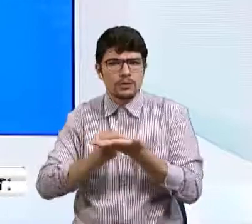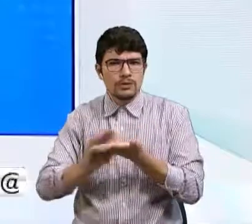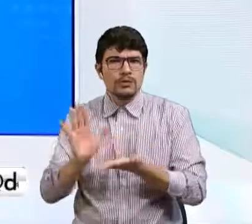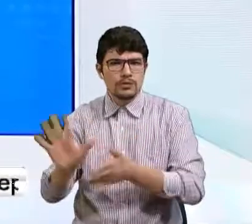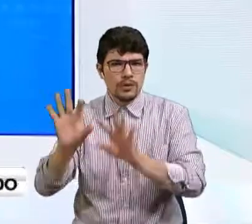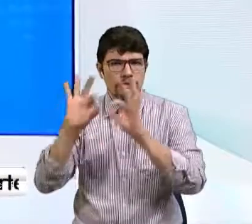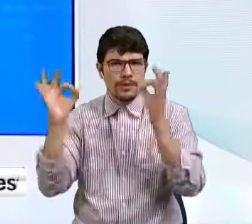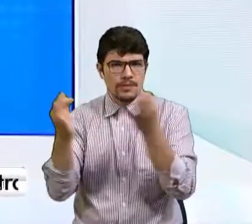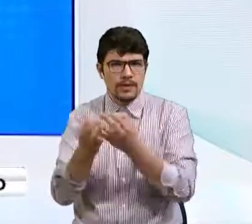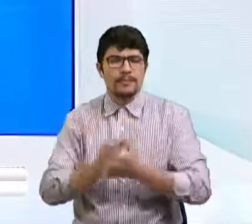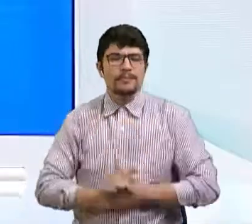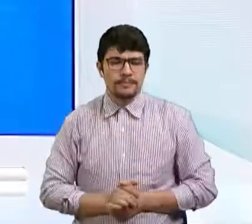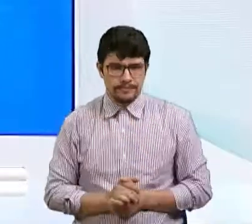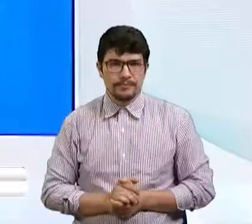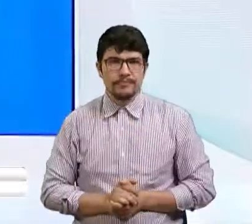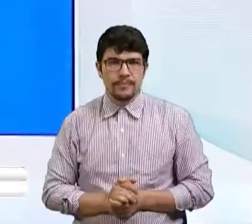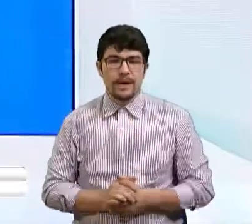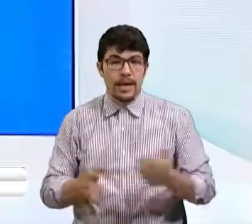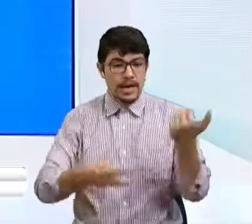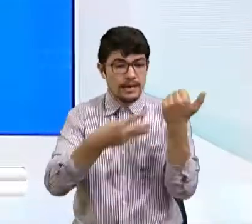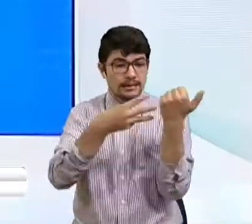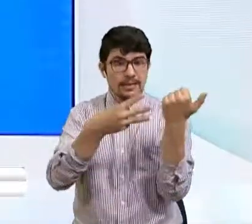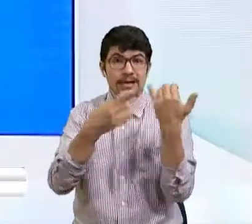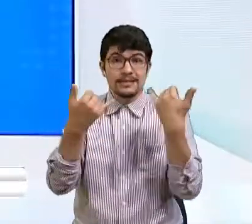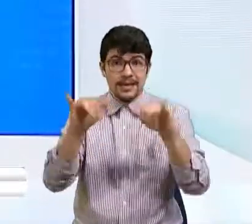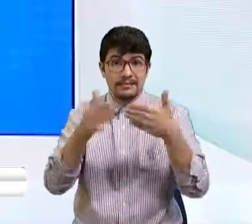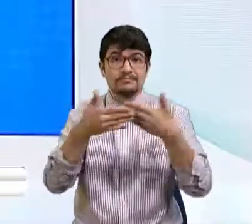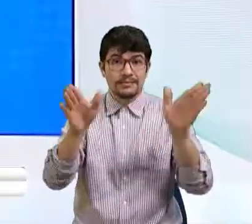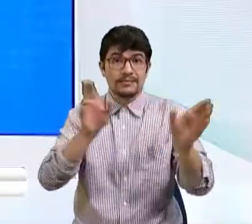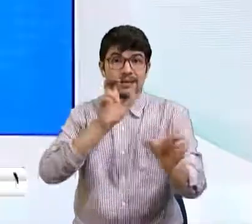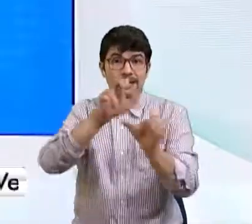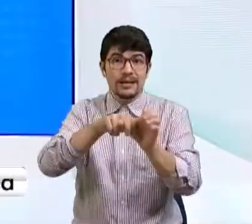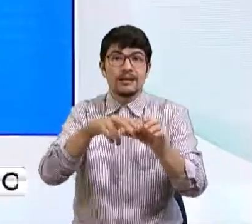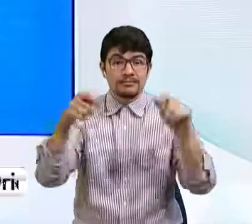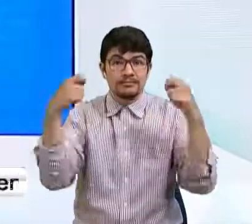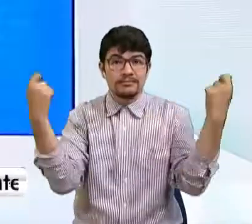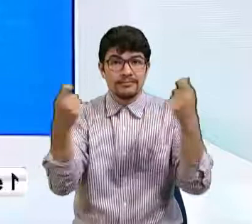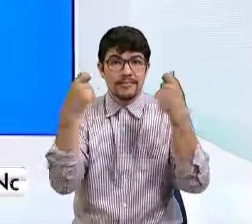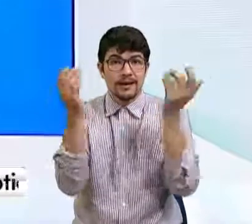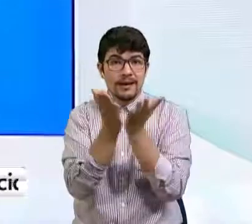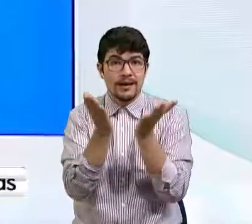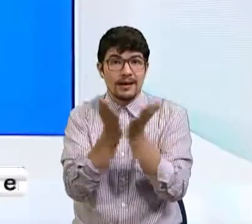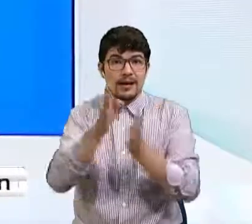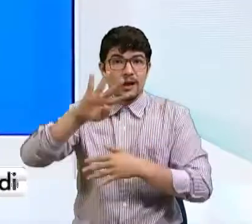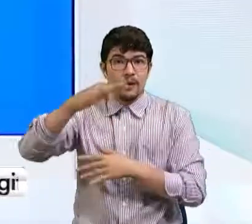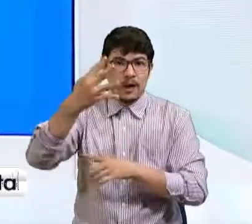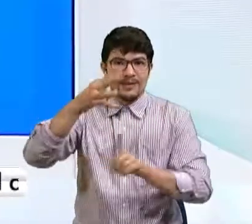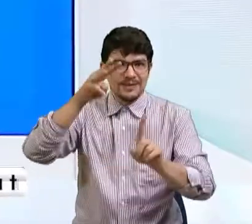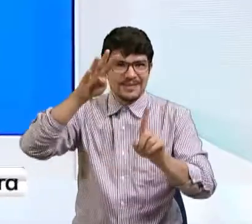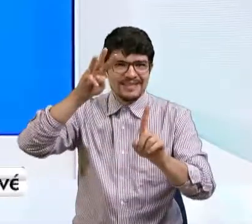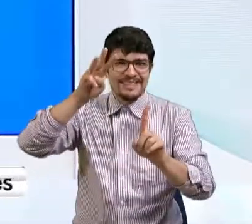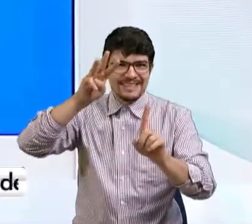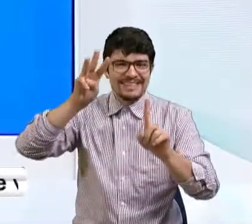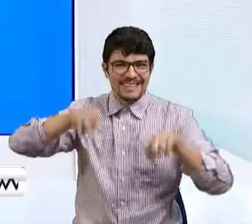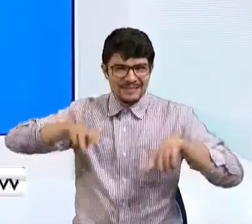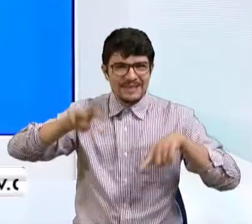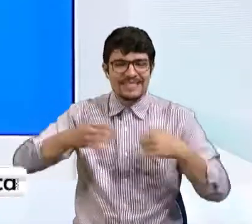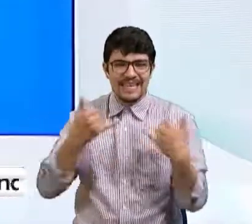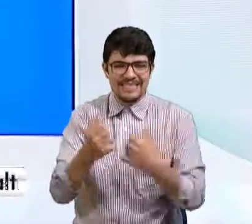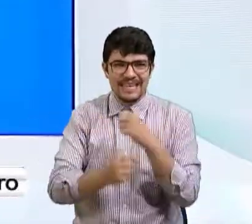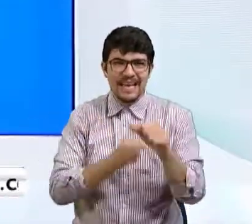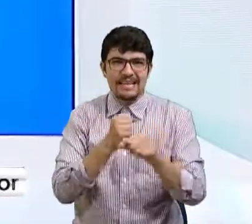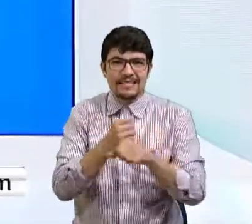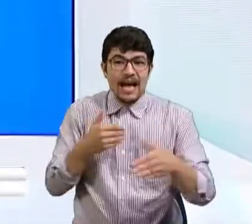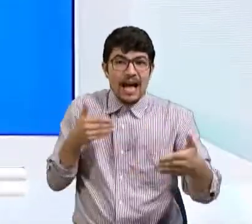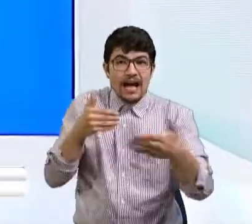y entre otras noticias en el cena están abiertas las inscripciones para la oferta educativa del cuarto trimestre hasta el domingo estará abierta en la